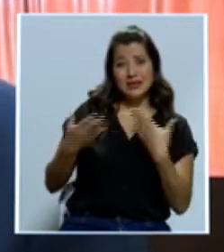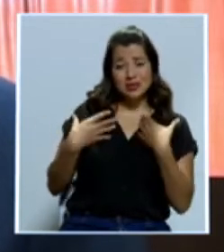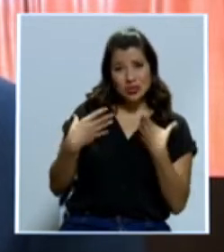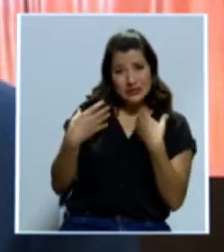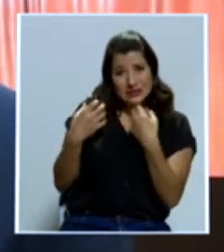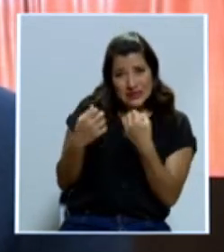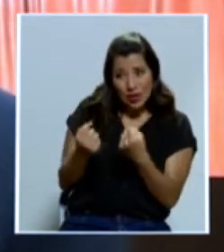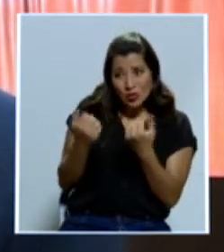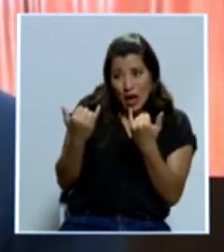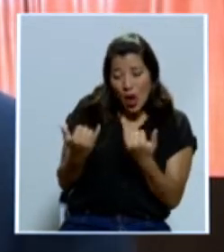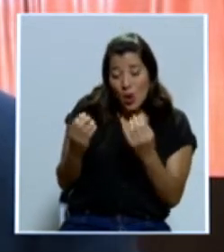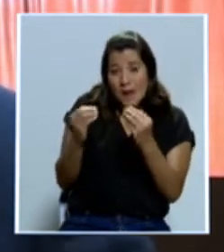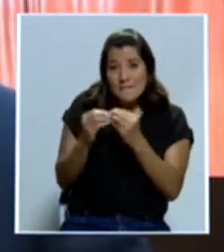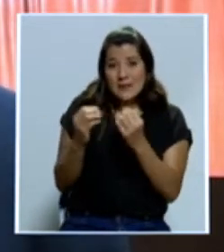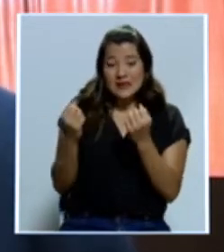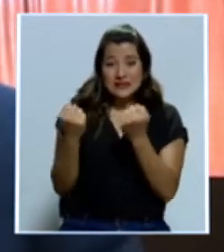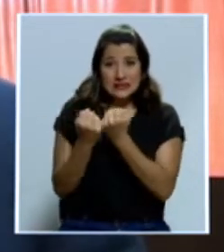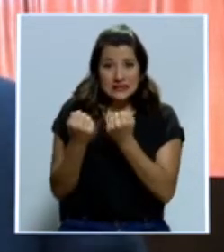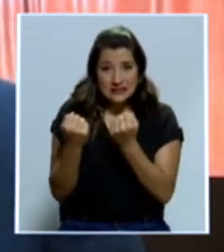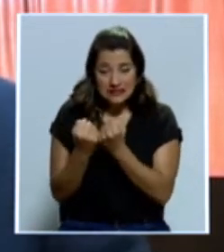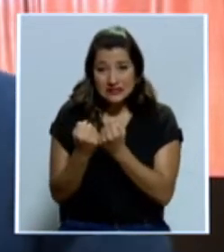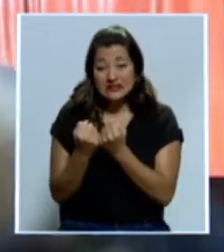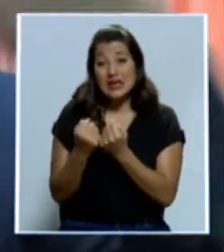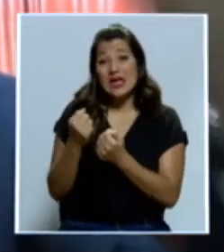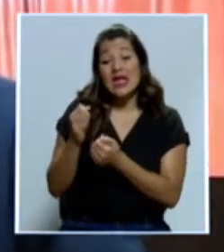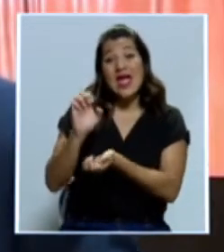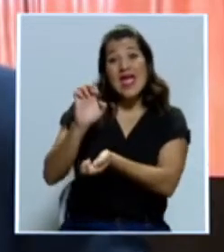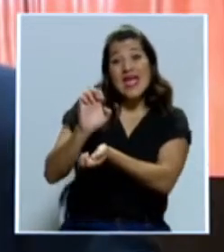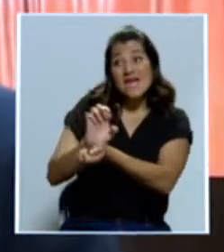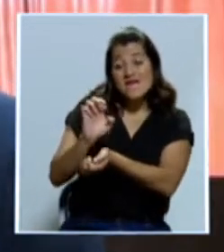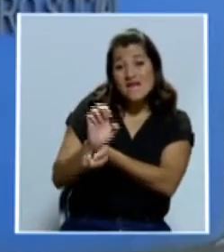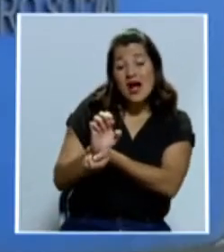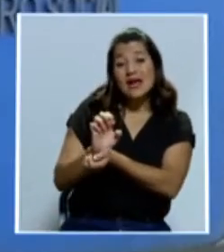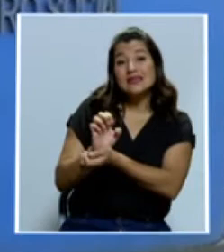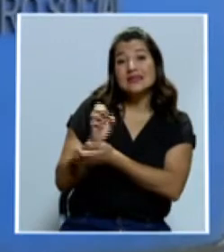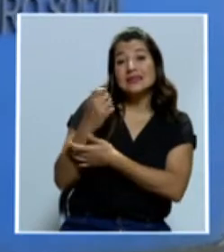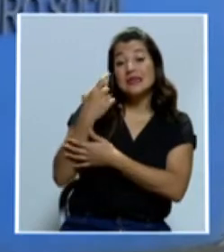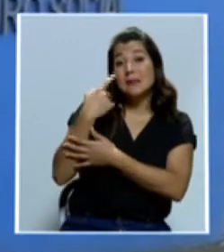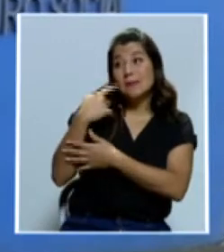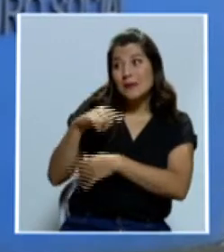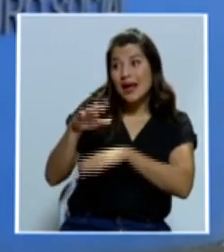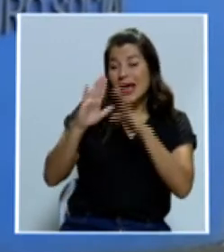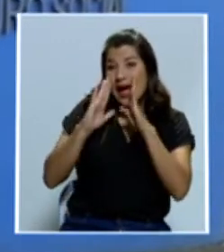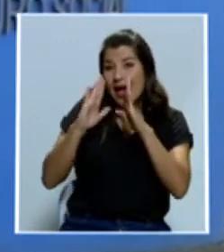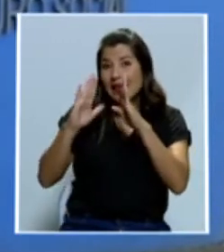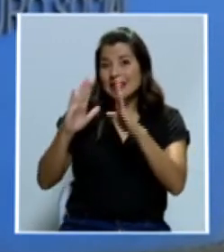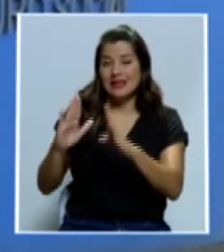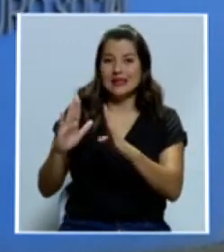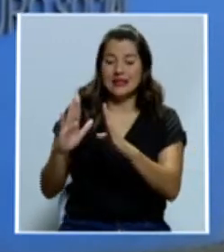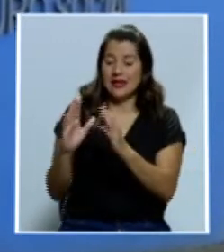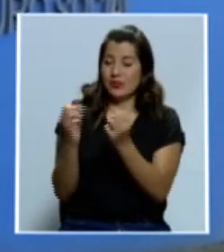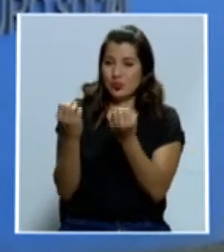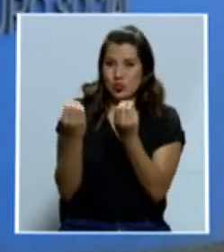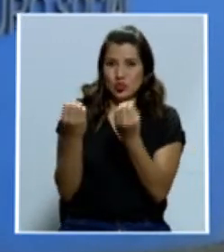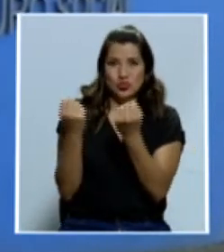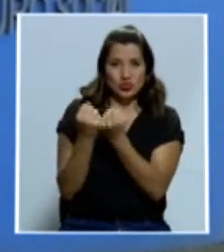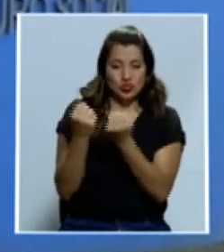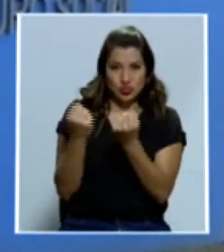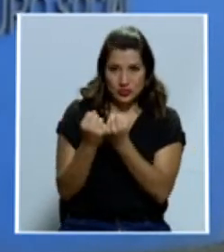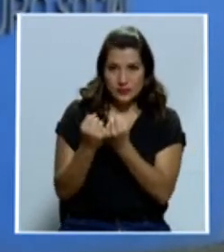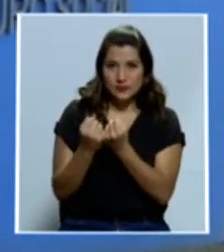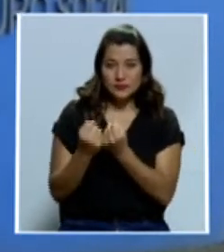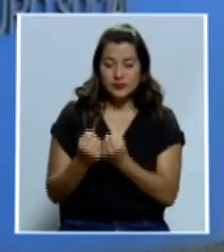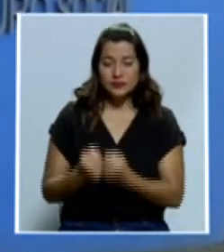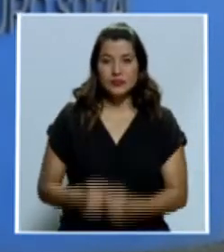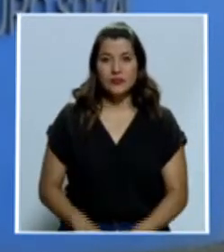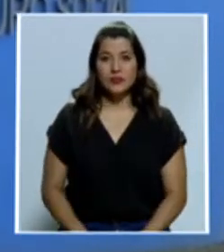nuestros EVAIS en procura de atender o que ese recurso humano, técnico y médico pues se haya movilizado hacia el